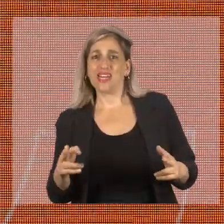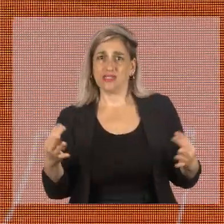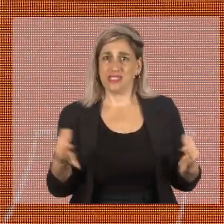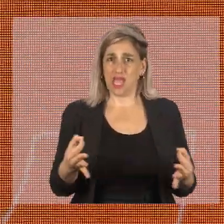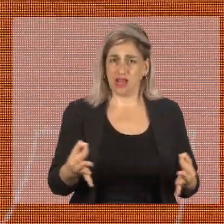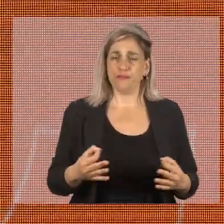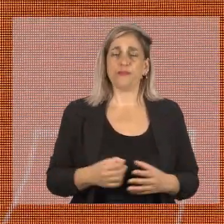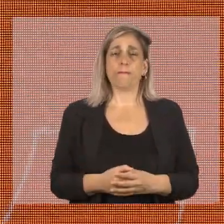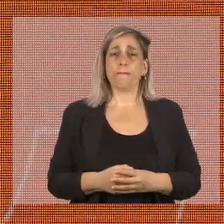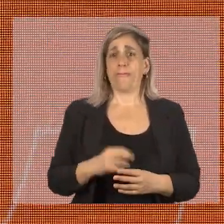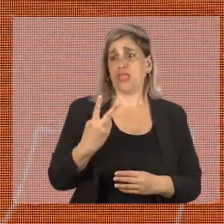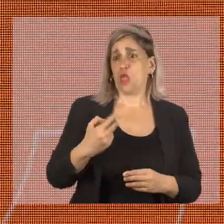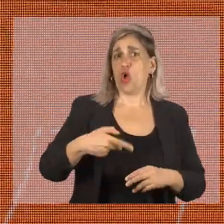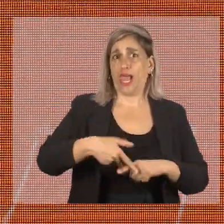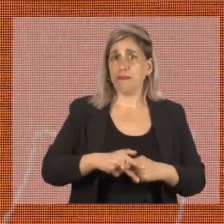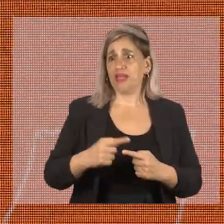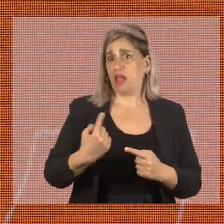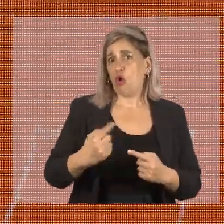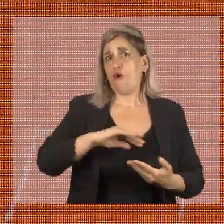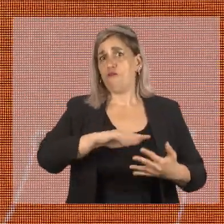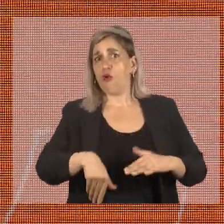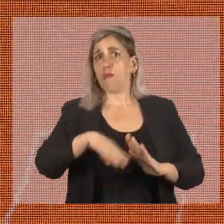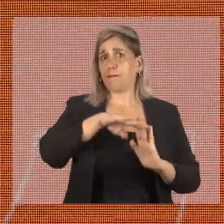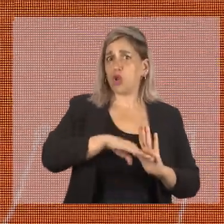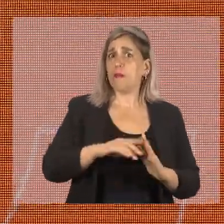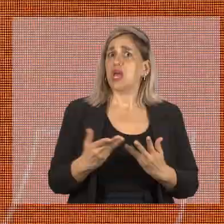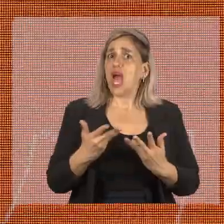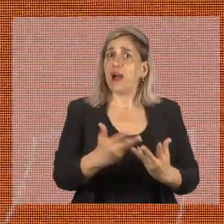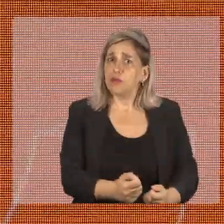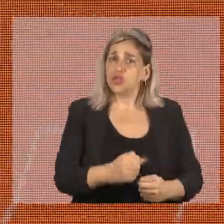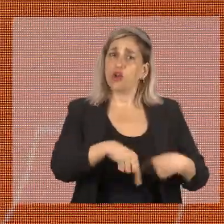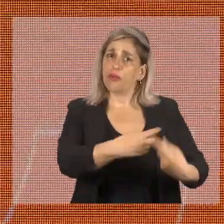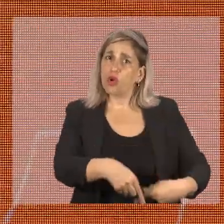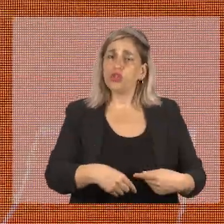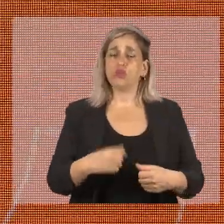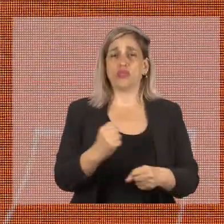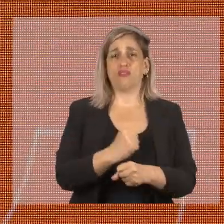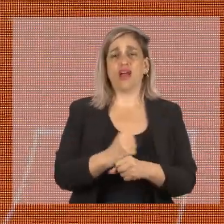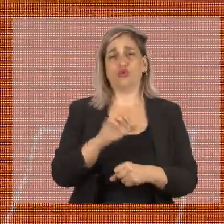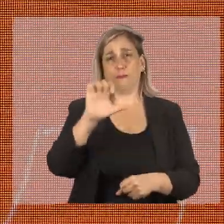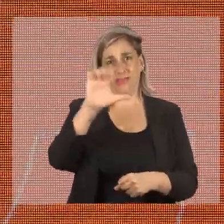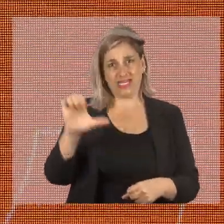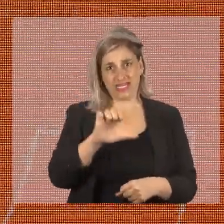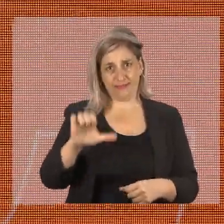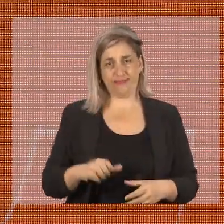transitorio. Son las dos herramientas que ayudaron a que no se apaguen los motores de esa empresa.